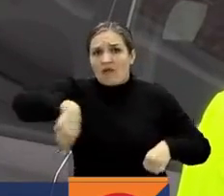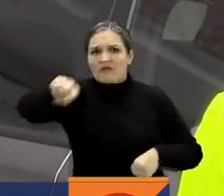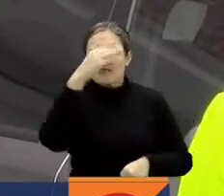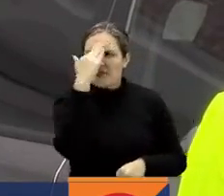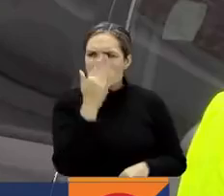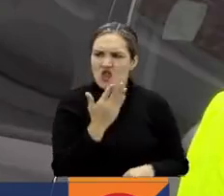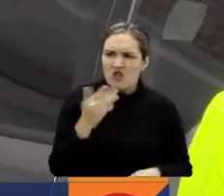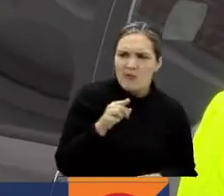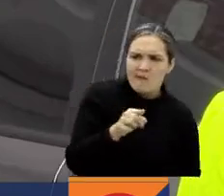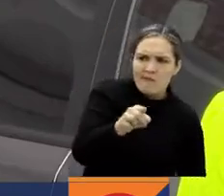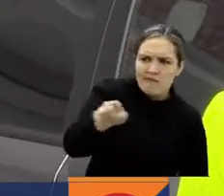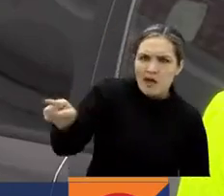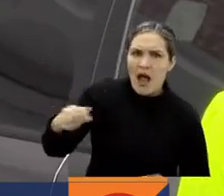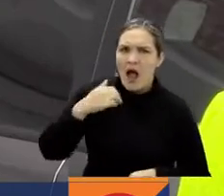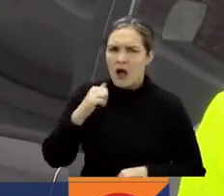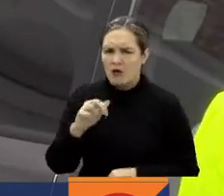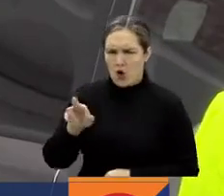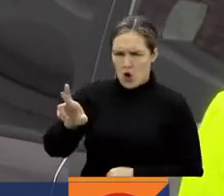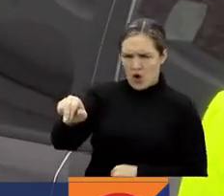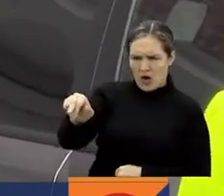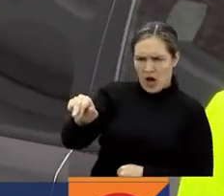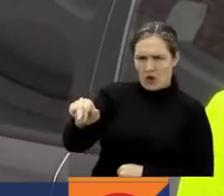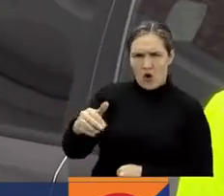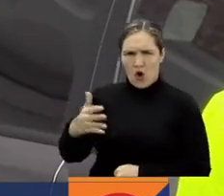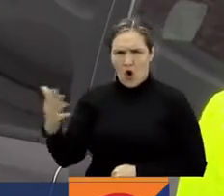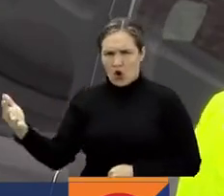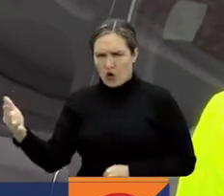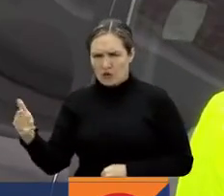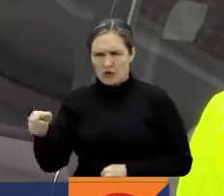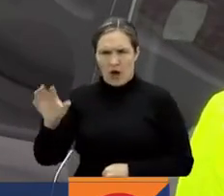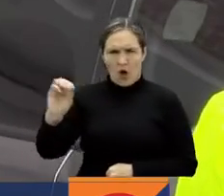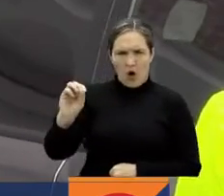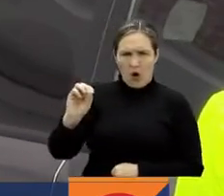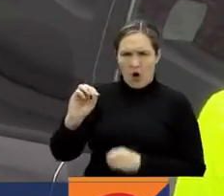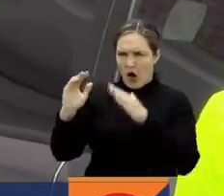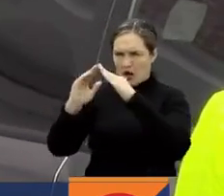cualquier movimiento sospechoso, llegar a las fincas, los municipios de personas que no reconocen.